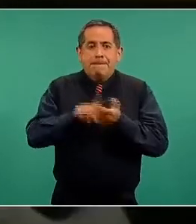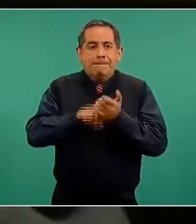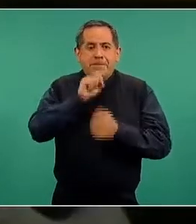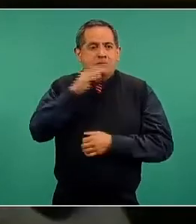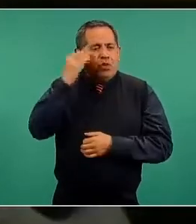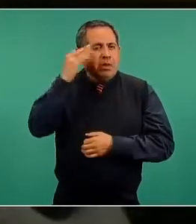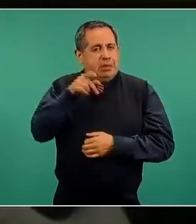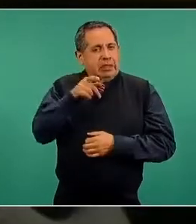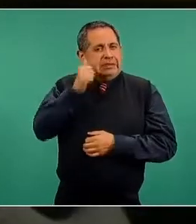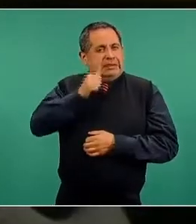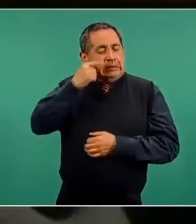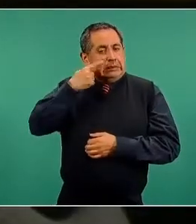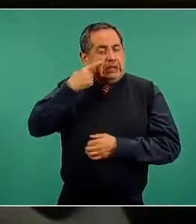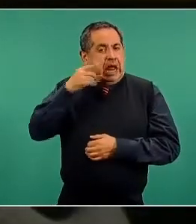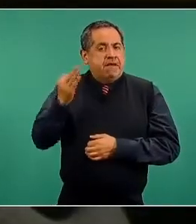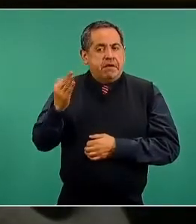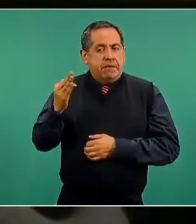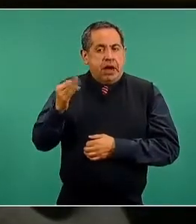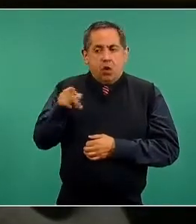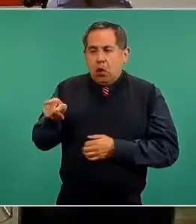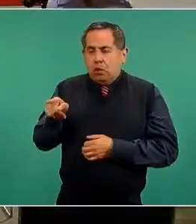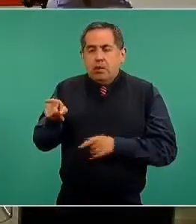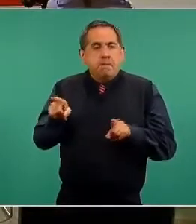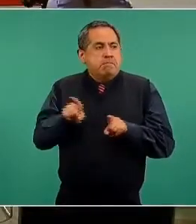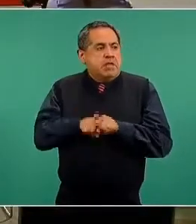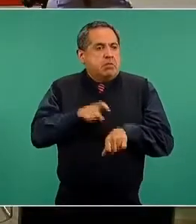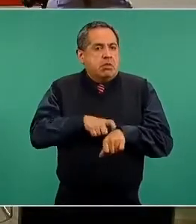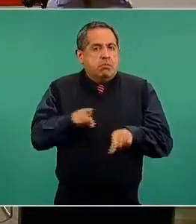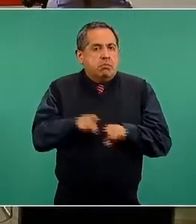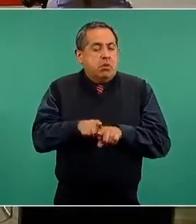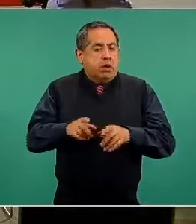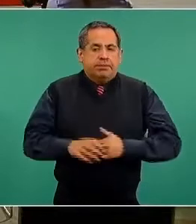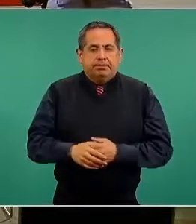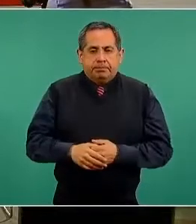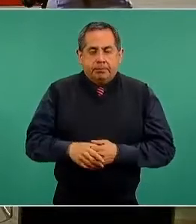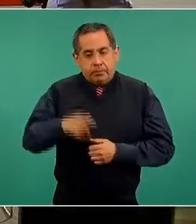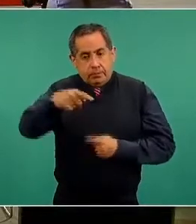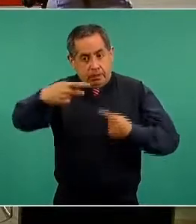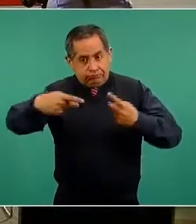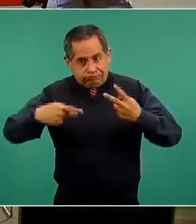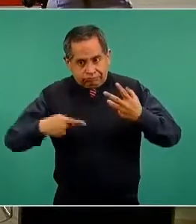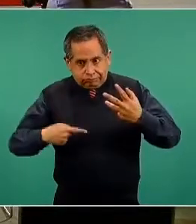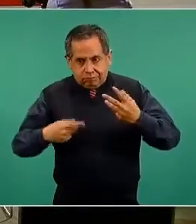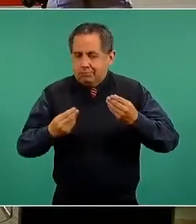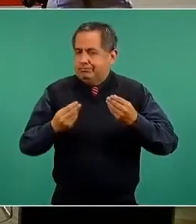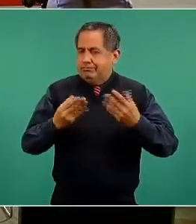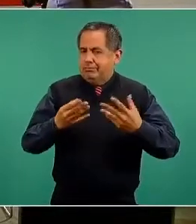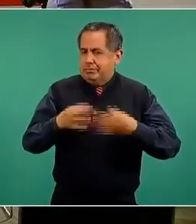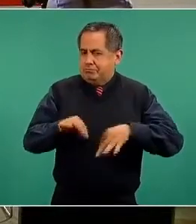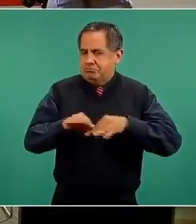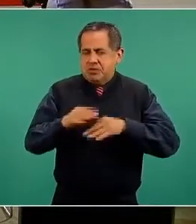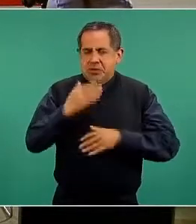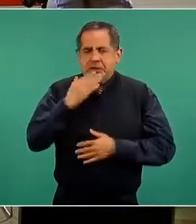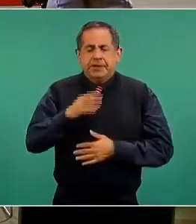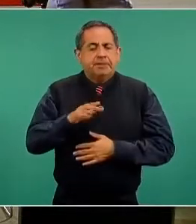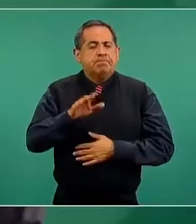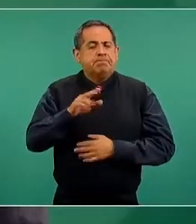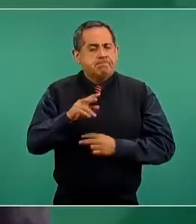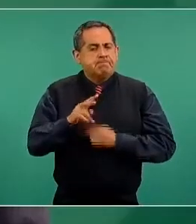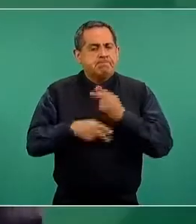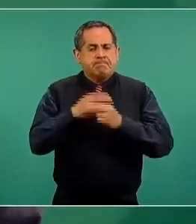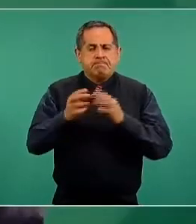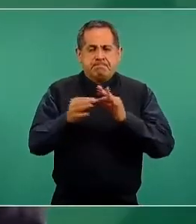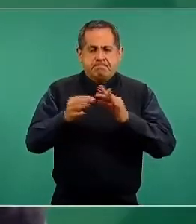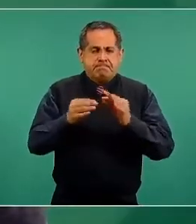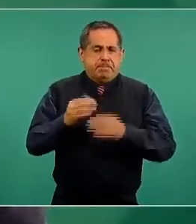febrero de cada temporada? Muchas gracias. Es una serie de preguntas muy importantes y muy interesantes. Las hemos explicado un